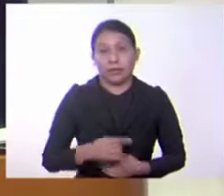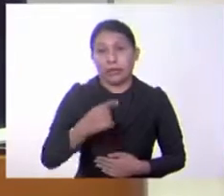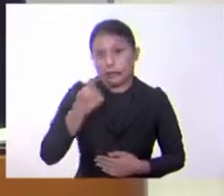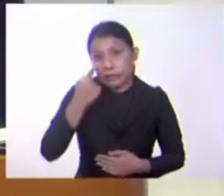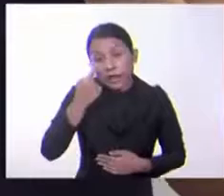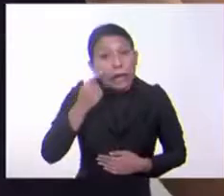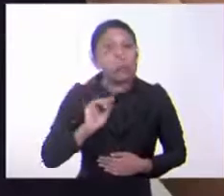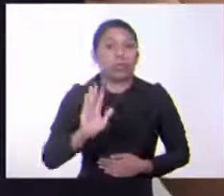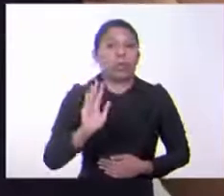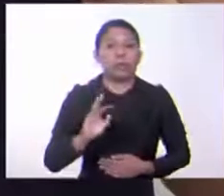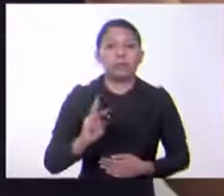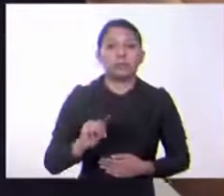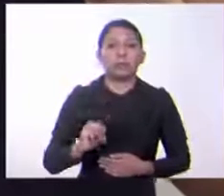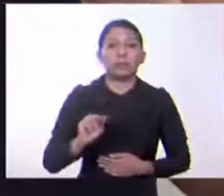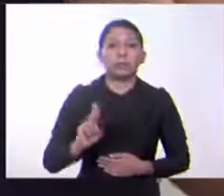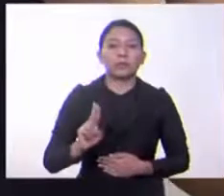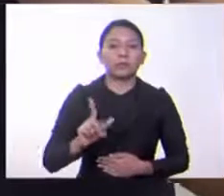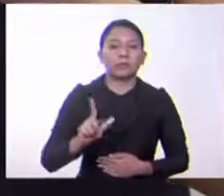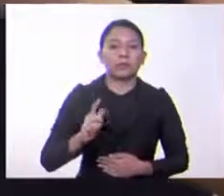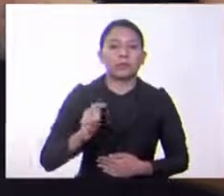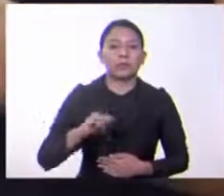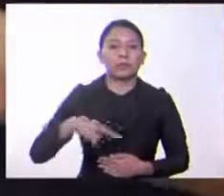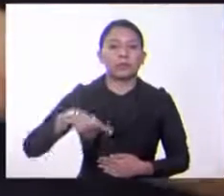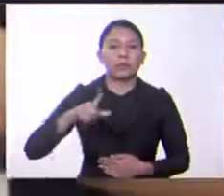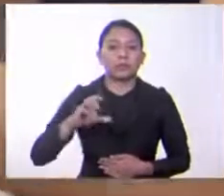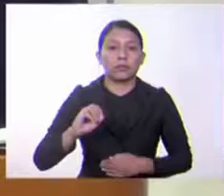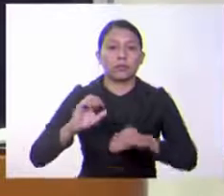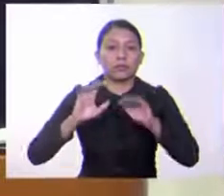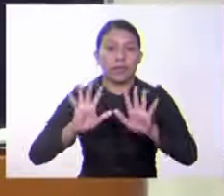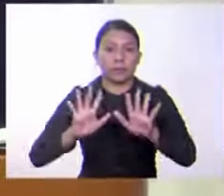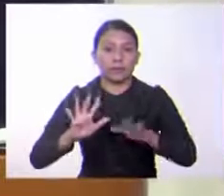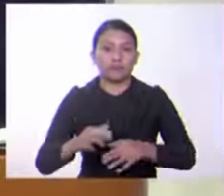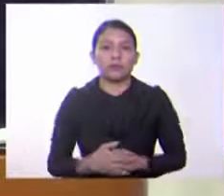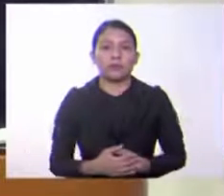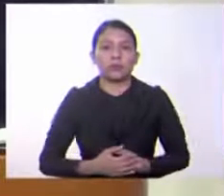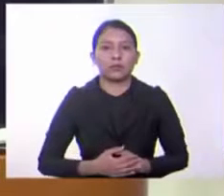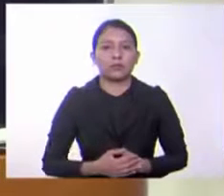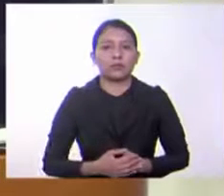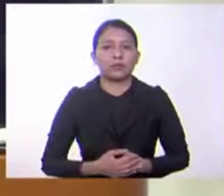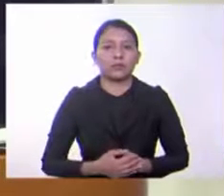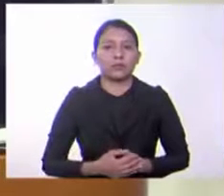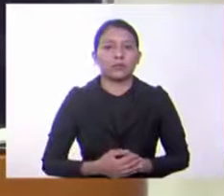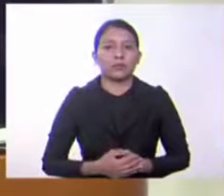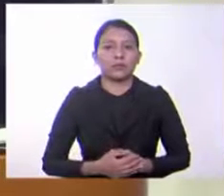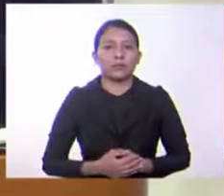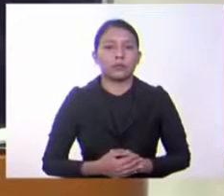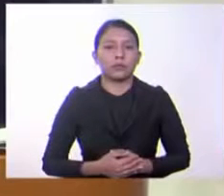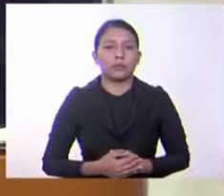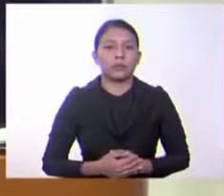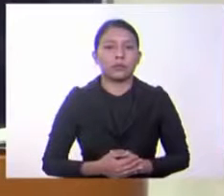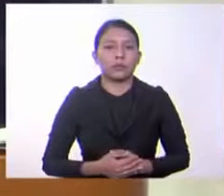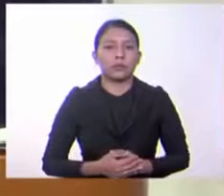Si es múltiplo de 10, así como tú la tenías,